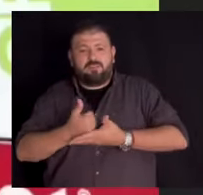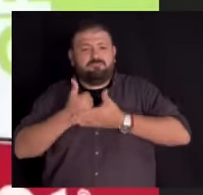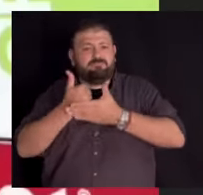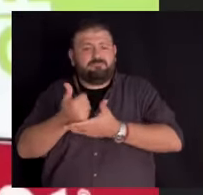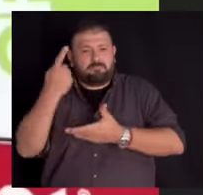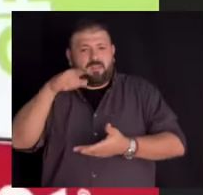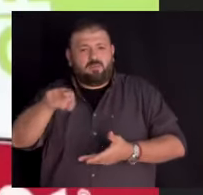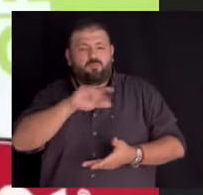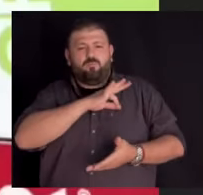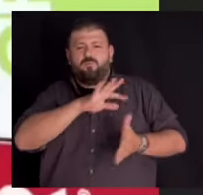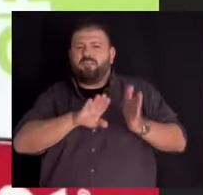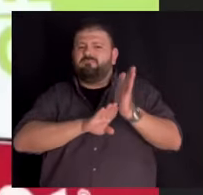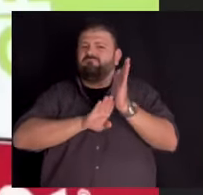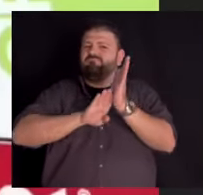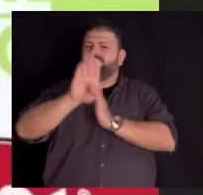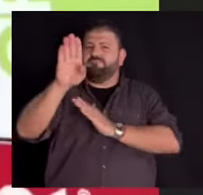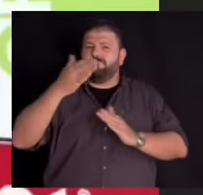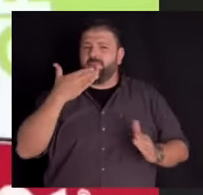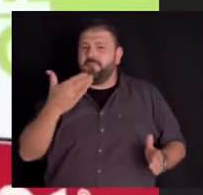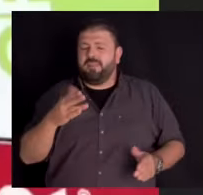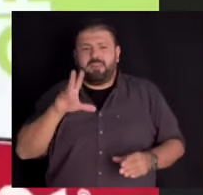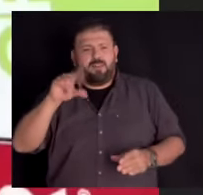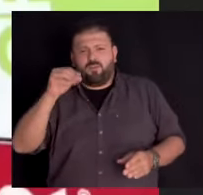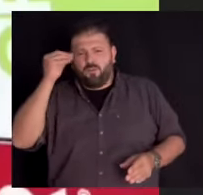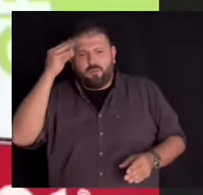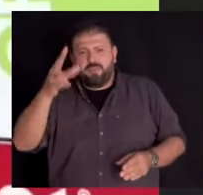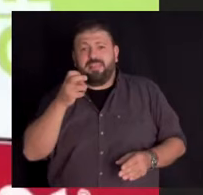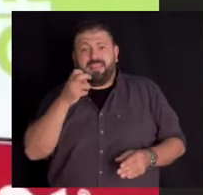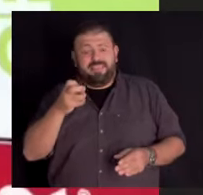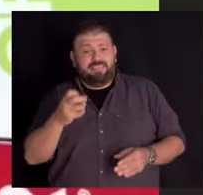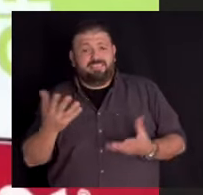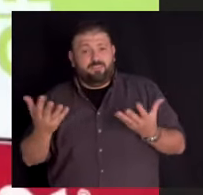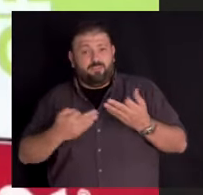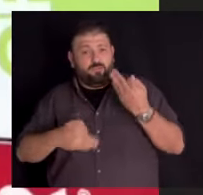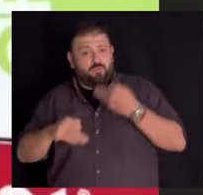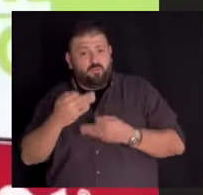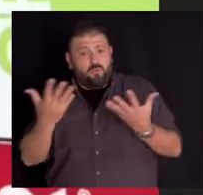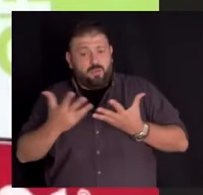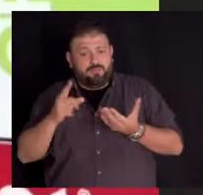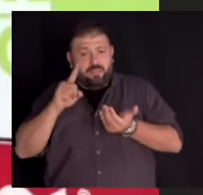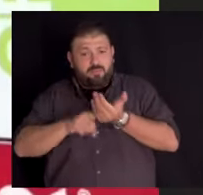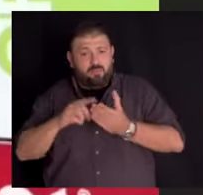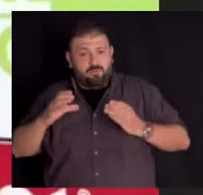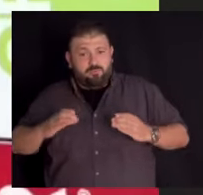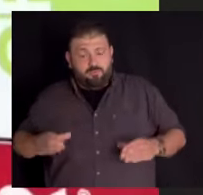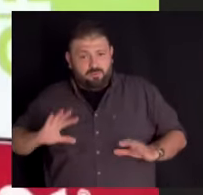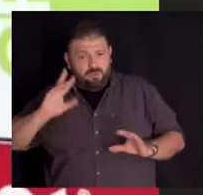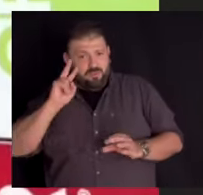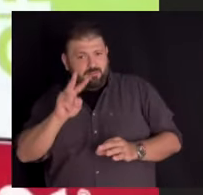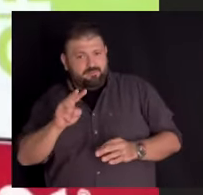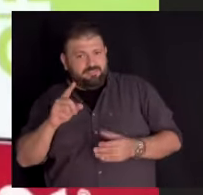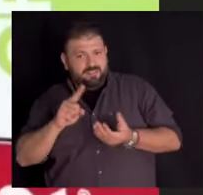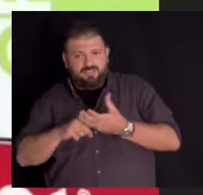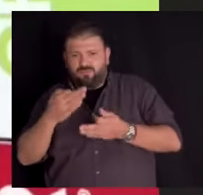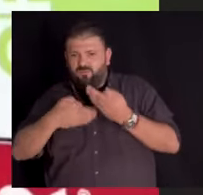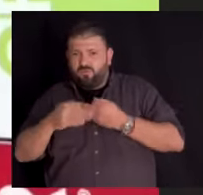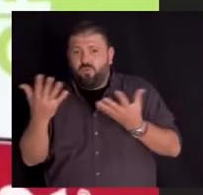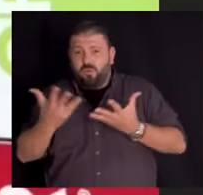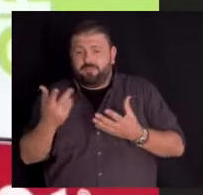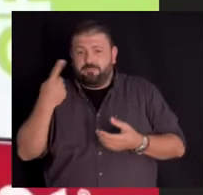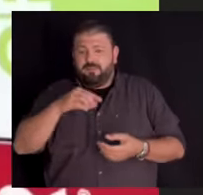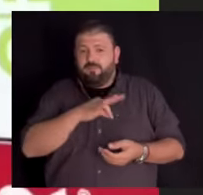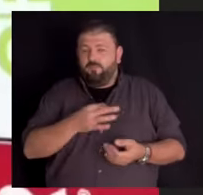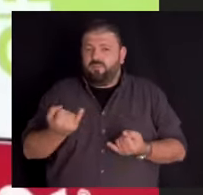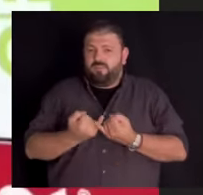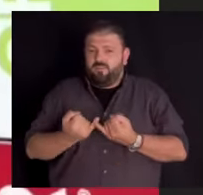éxito. Así que no lo olviden, el sistema, entonces ya vieron cómo el sistema nervioso tiene que ver con todo el cuerpo y con tu bolsillo. Así que empieza